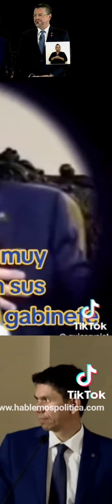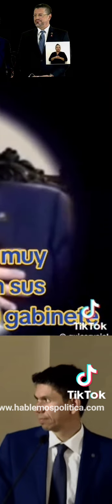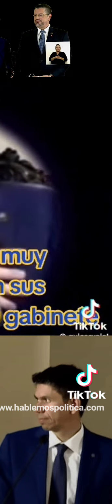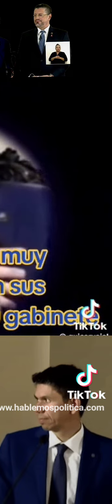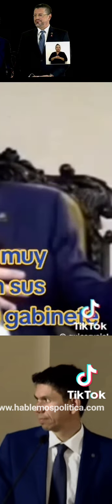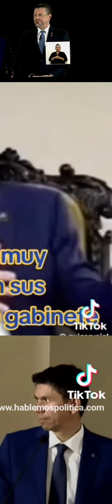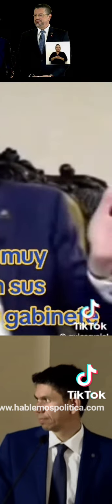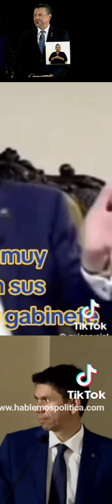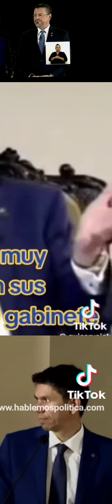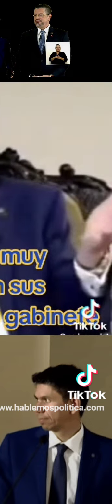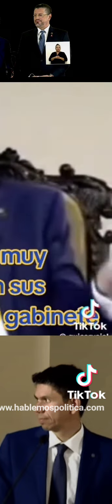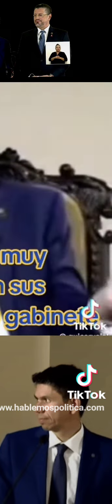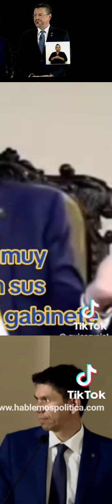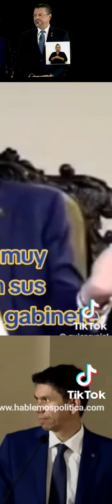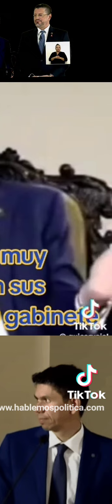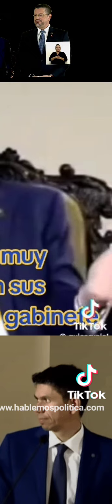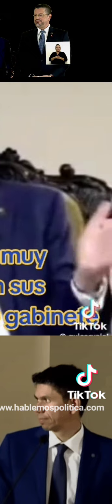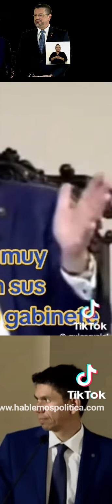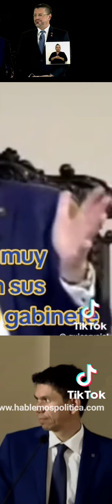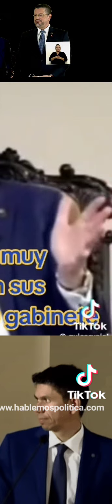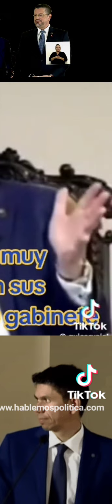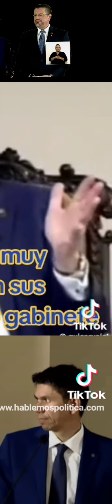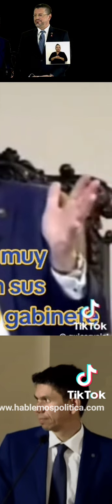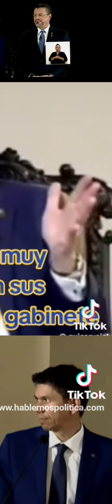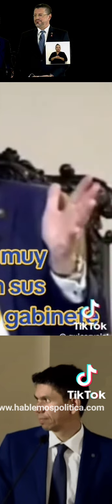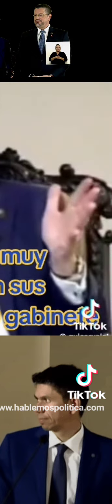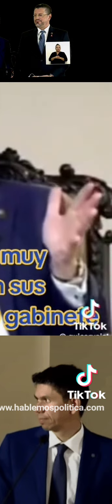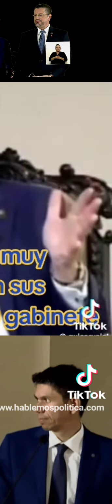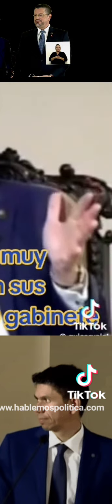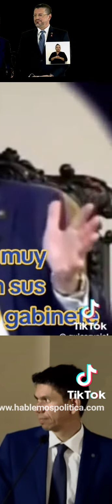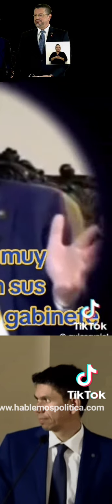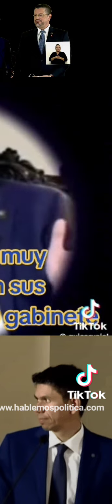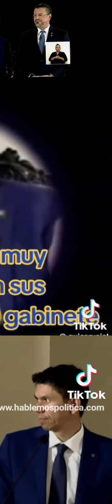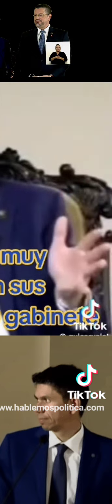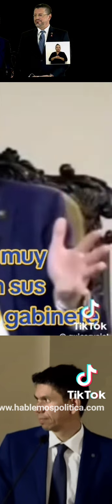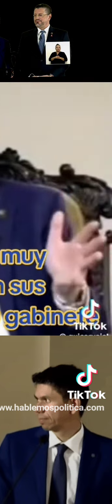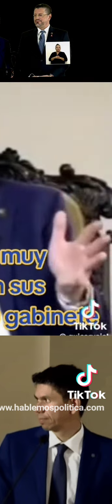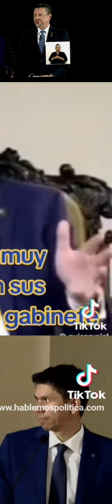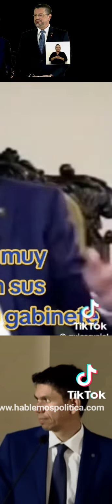me ayudan en la campaña. Lo siento, esto es un equipo de profesionales.